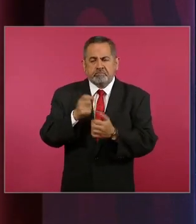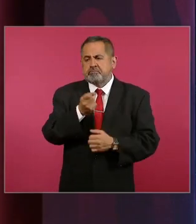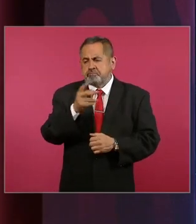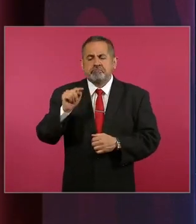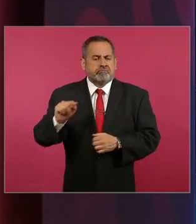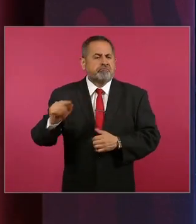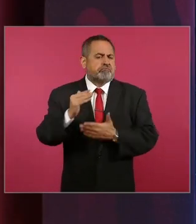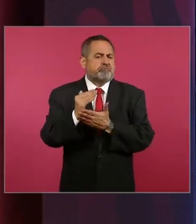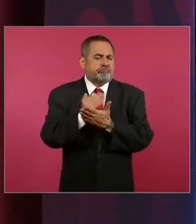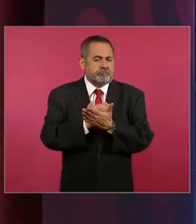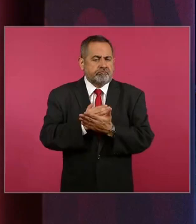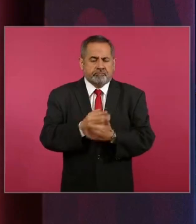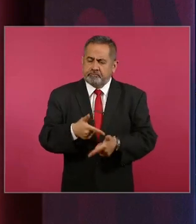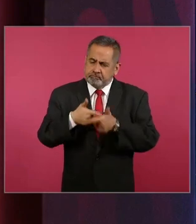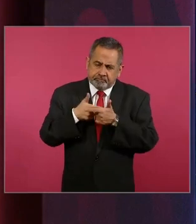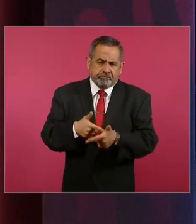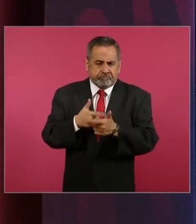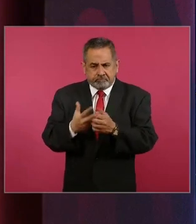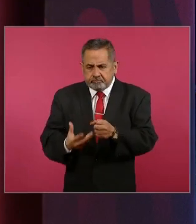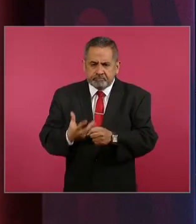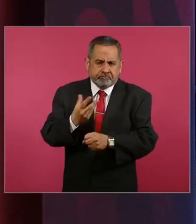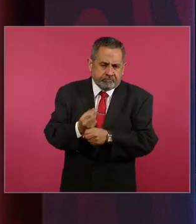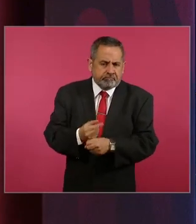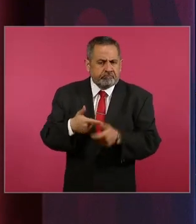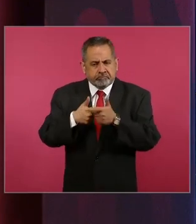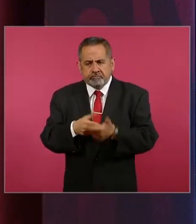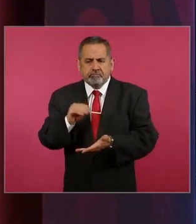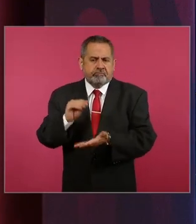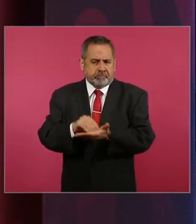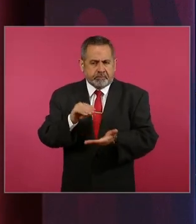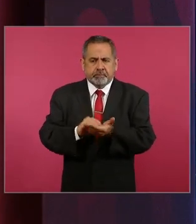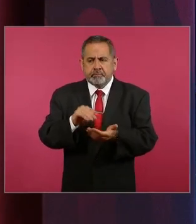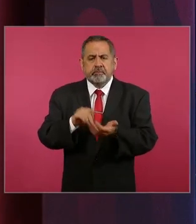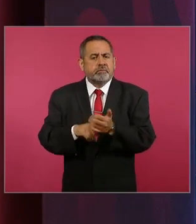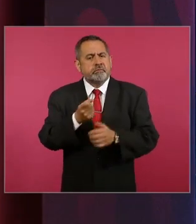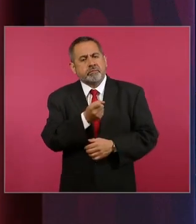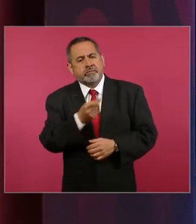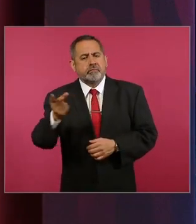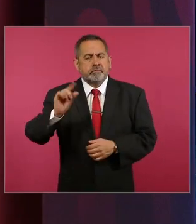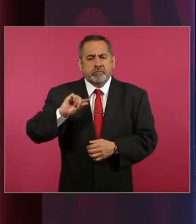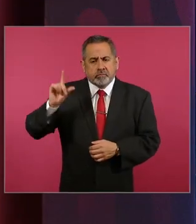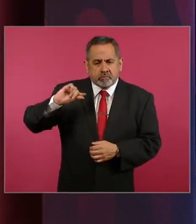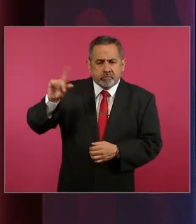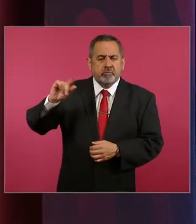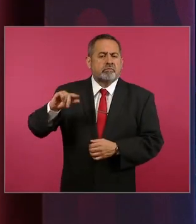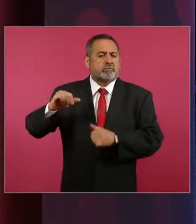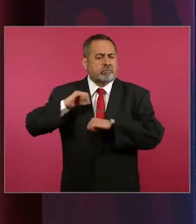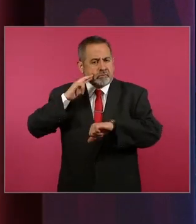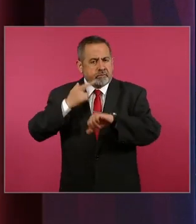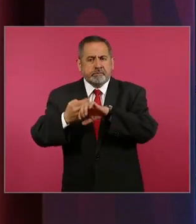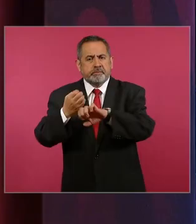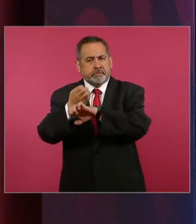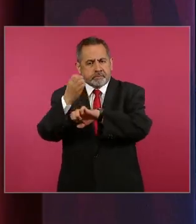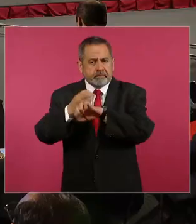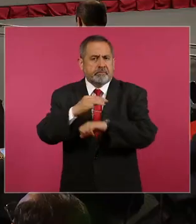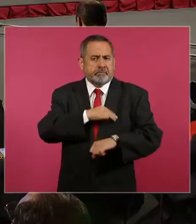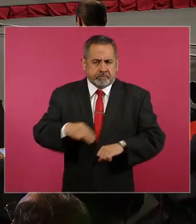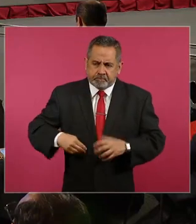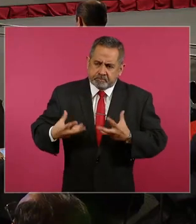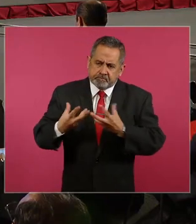y vamos a seguir fortaleciendo la coordinación con otras autoridades estatales y municipales. Adelante.